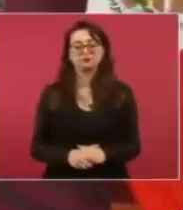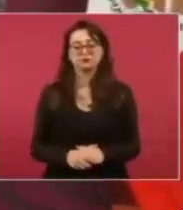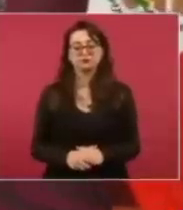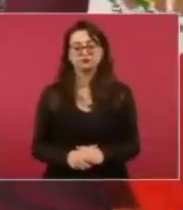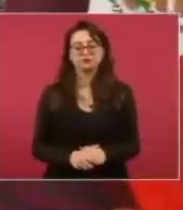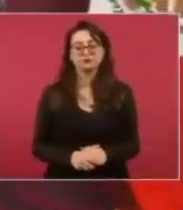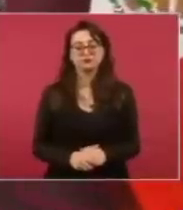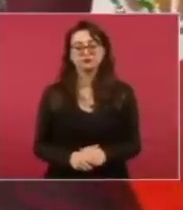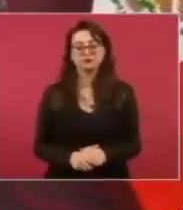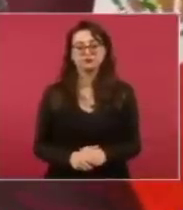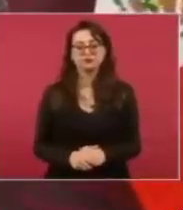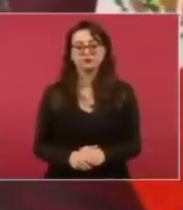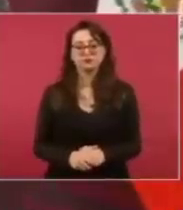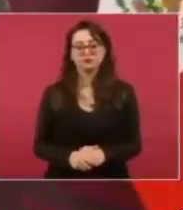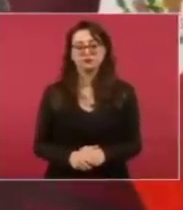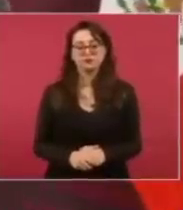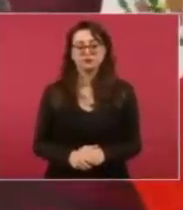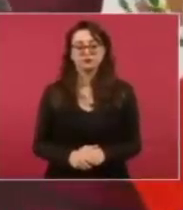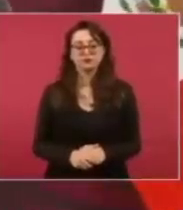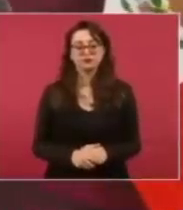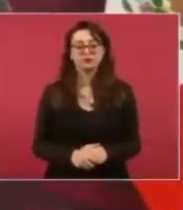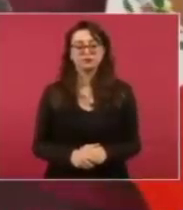estamos